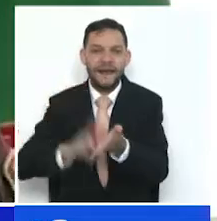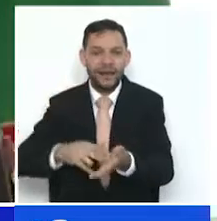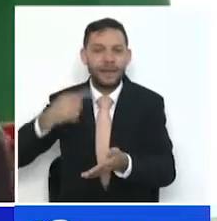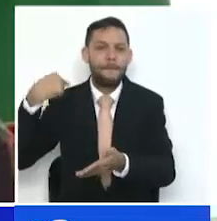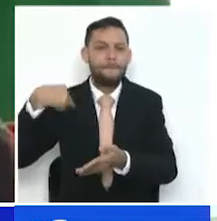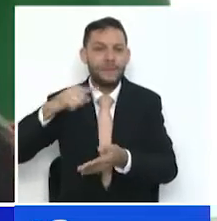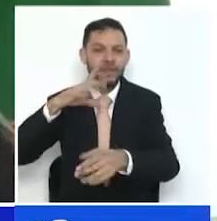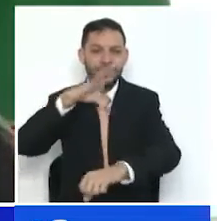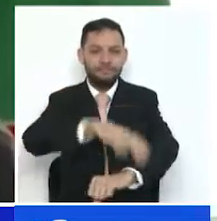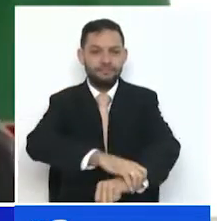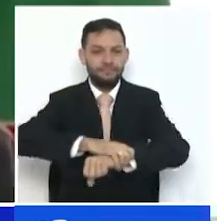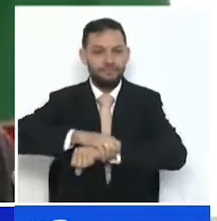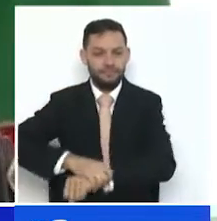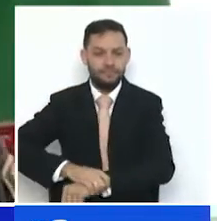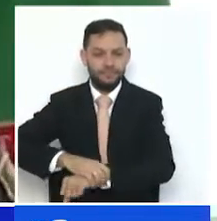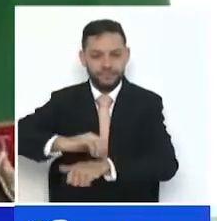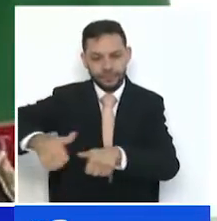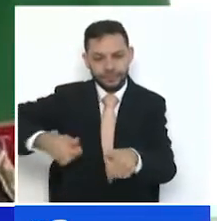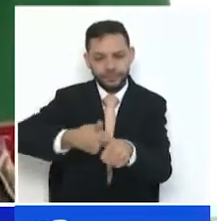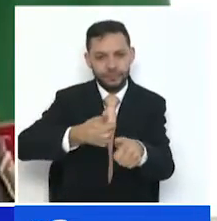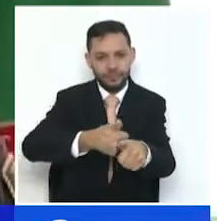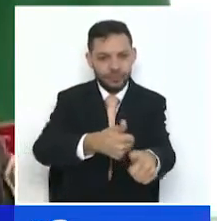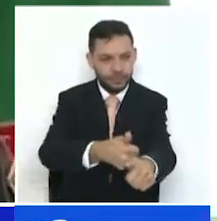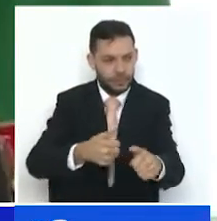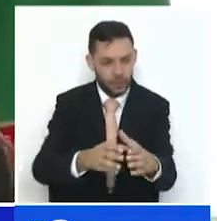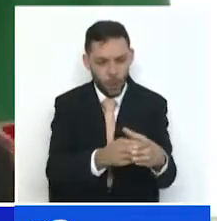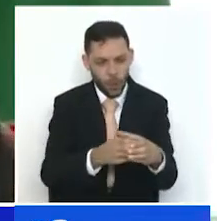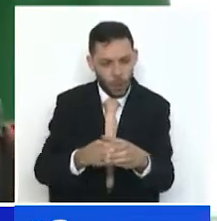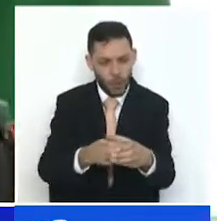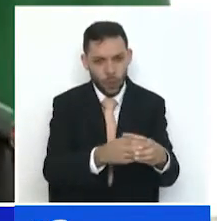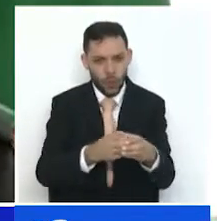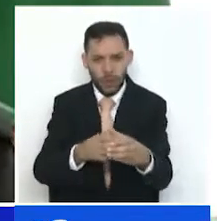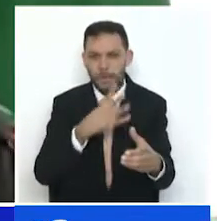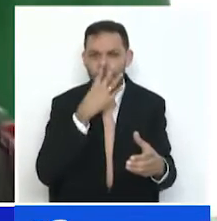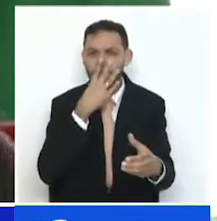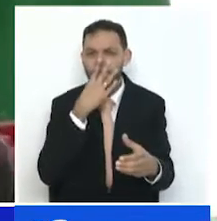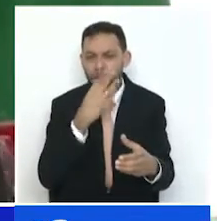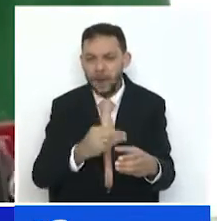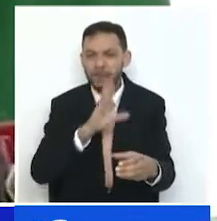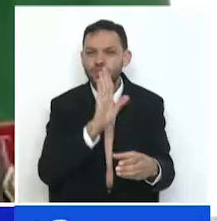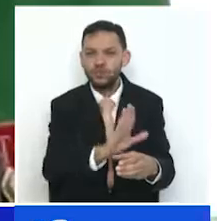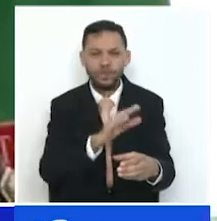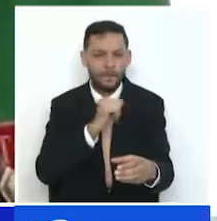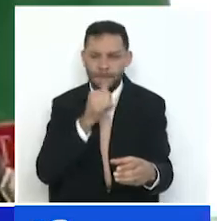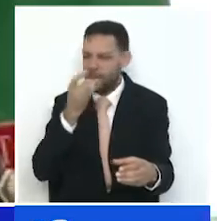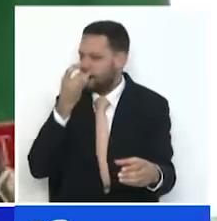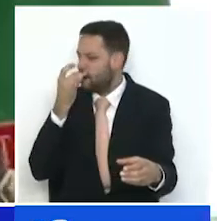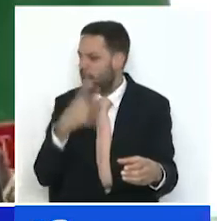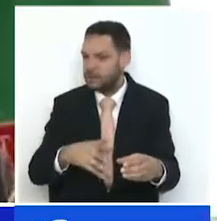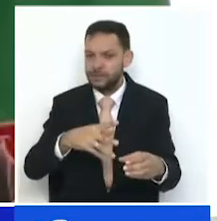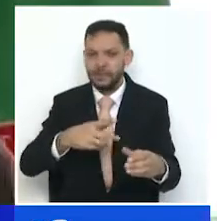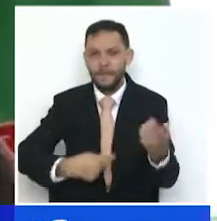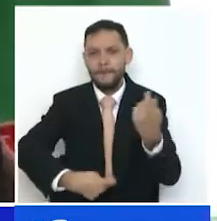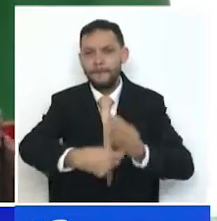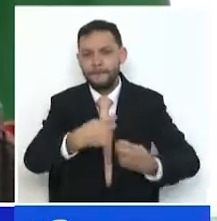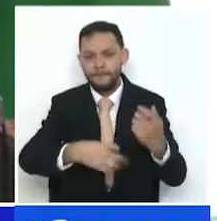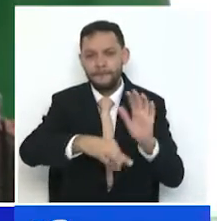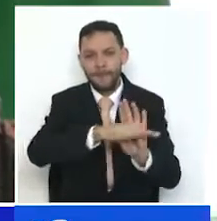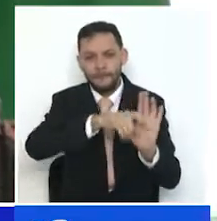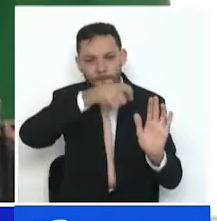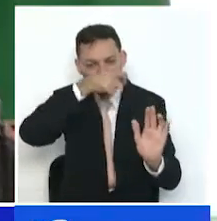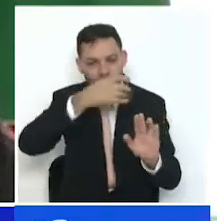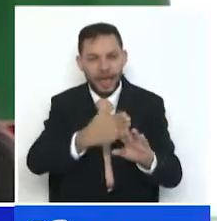Permitieron desmantelar un grupo de delincuencia común organizado autodenominado Los Chivos. Durante